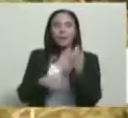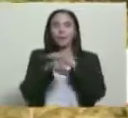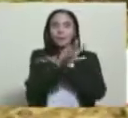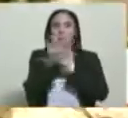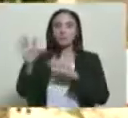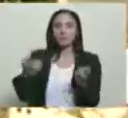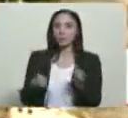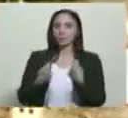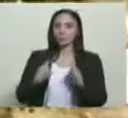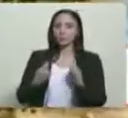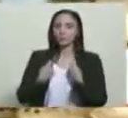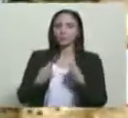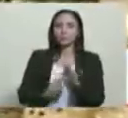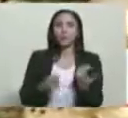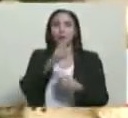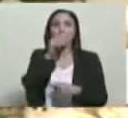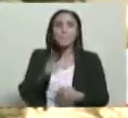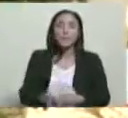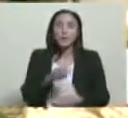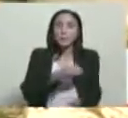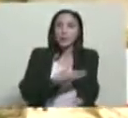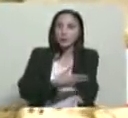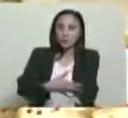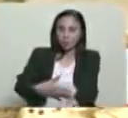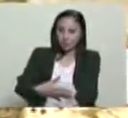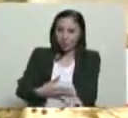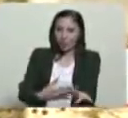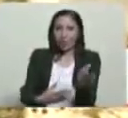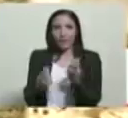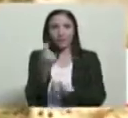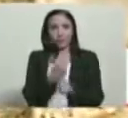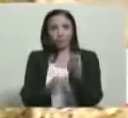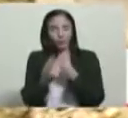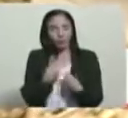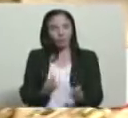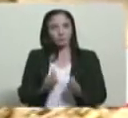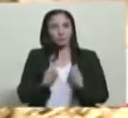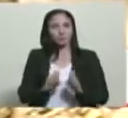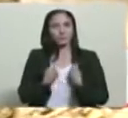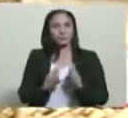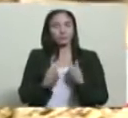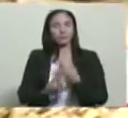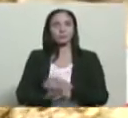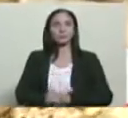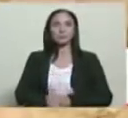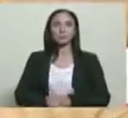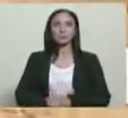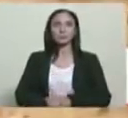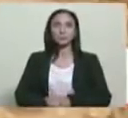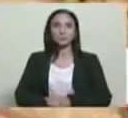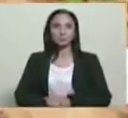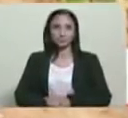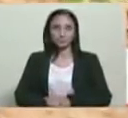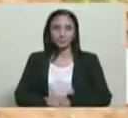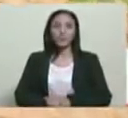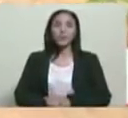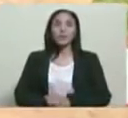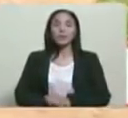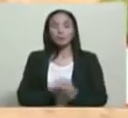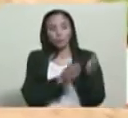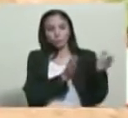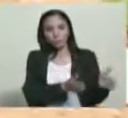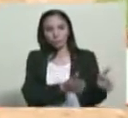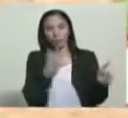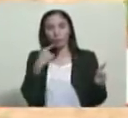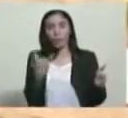25 financiamientos de más de 1.000 millones de bolívares para nuestros emprendedores y emprendedoras. En este momento, un primer momento, una